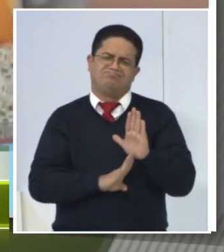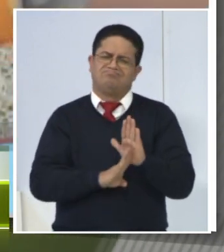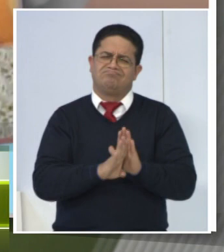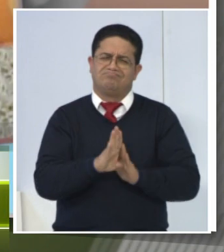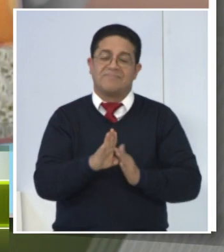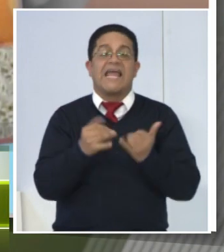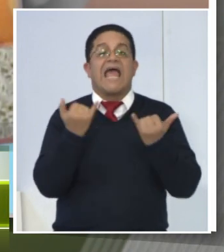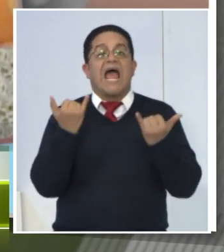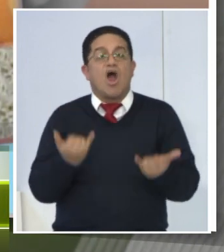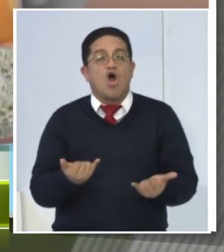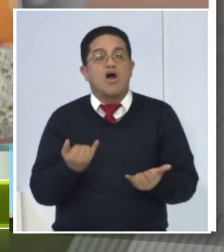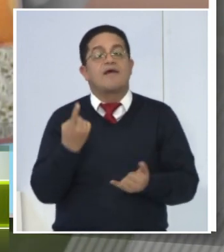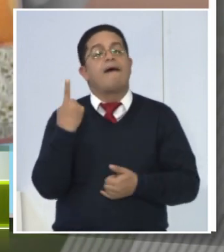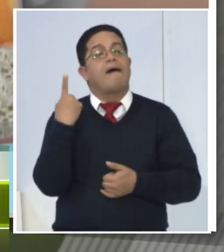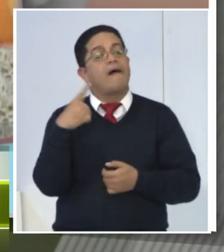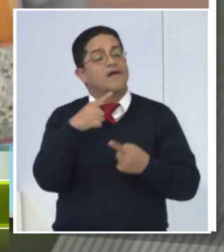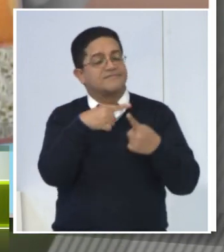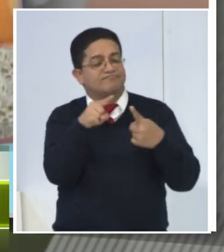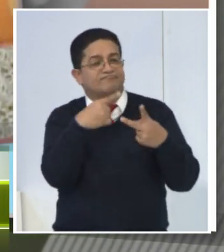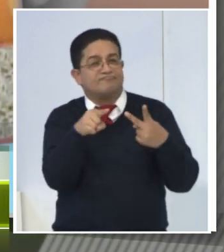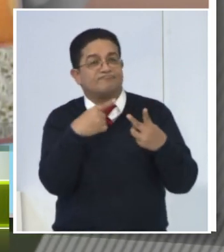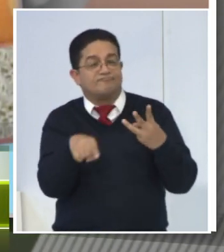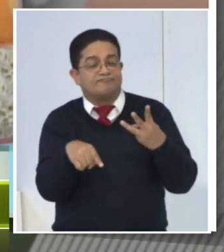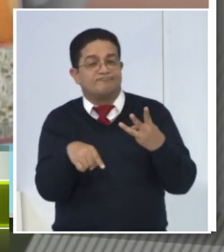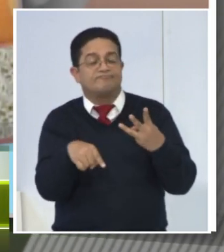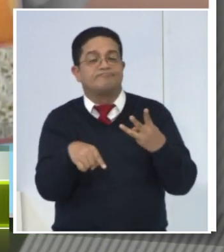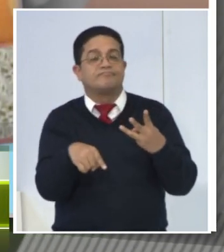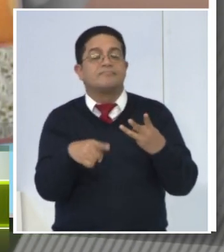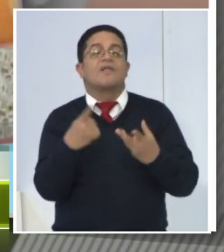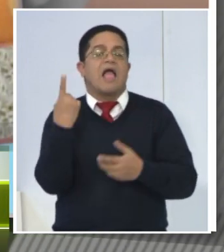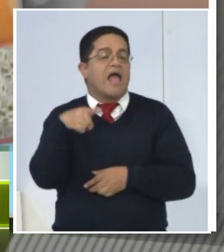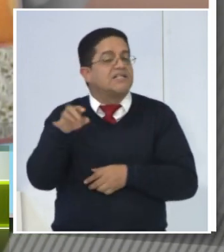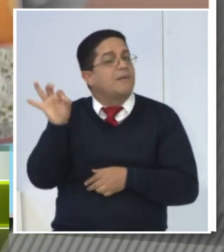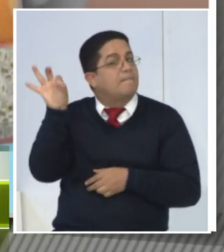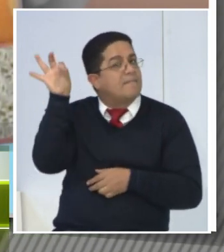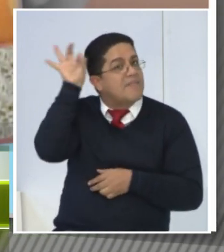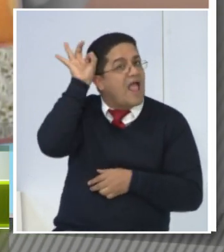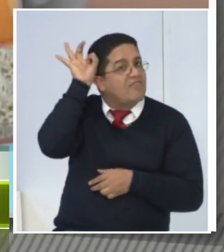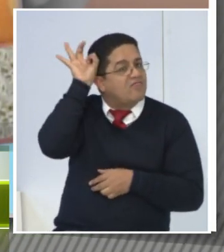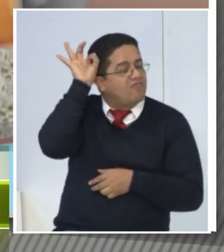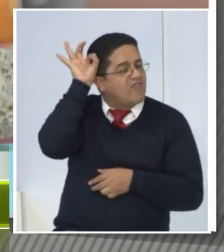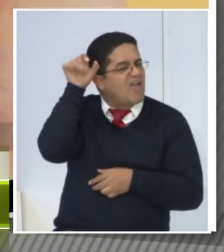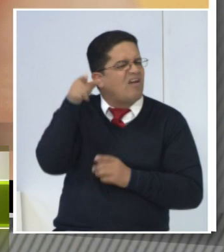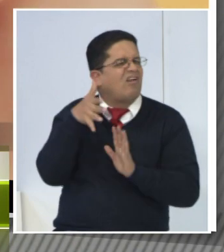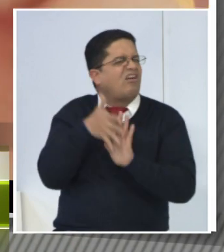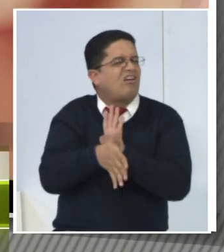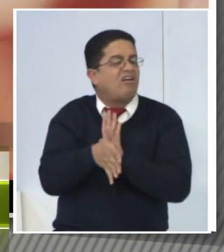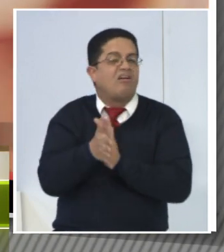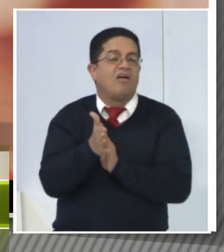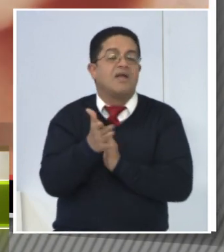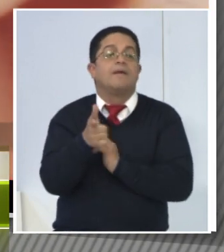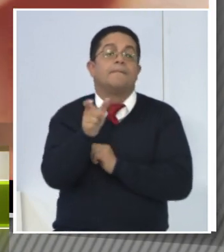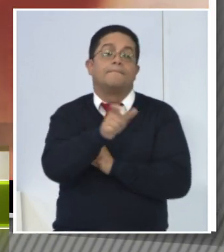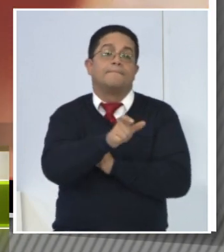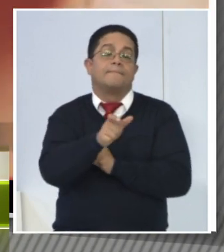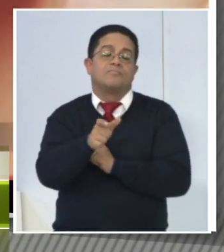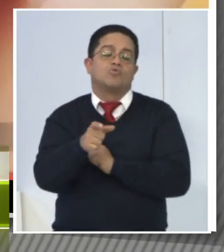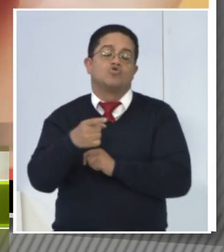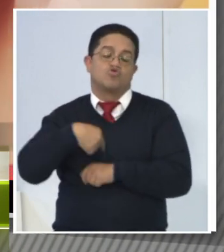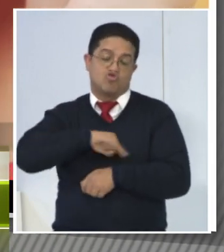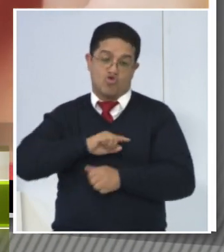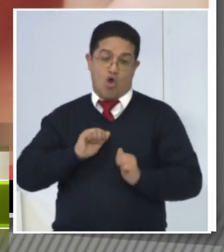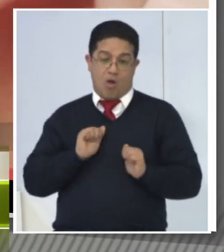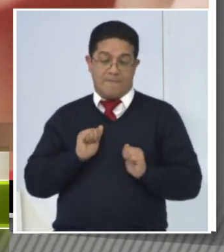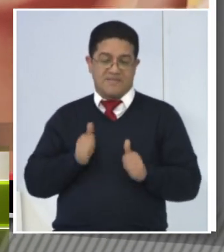ahorita existen unos implementos que se llaman implantes cocleares, que los nombraron, que son, para mí es una maravilla, porque si nosotros empezamos a hablar de qué